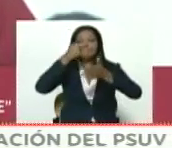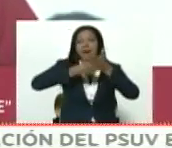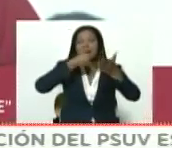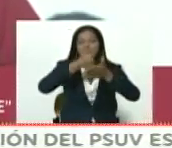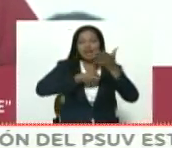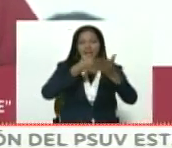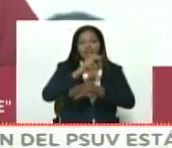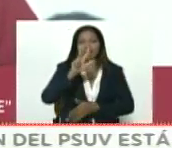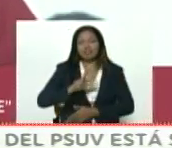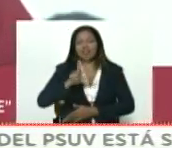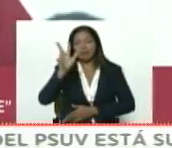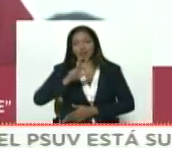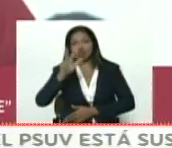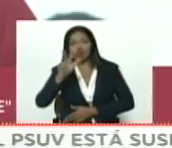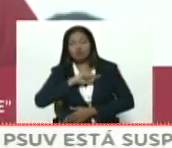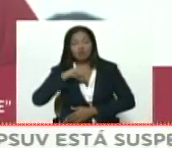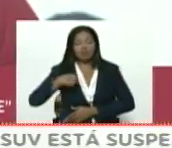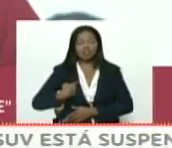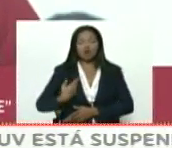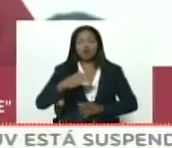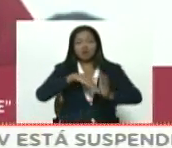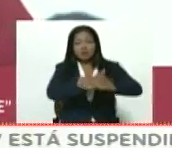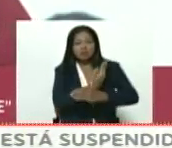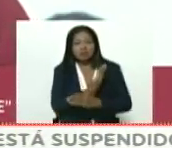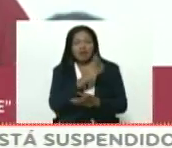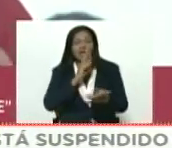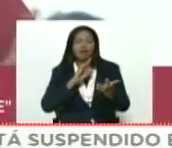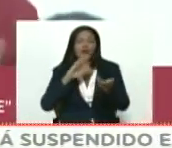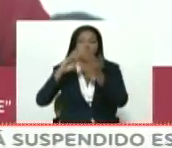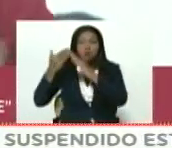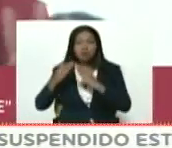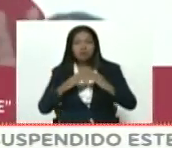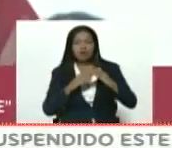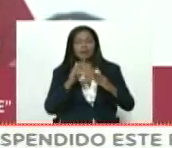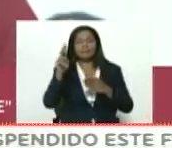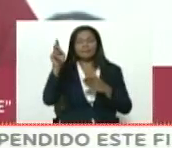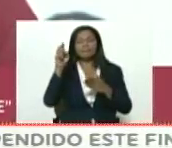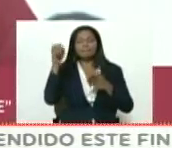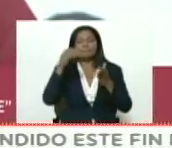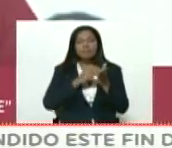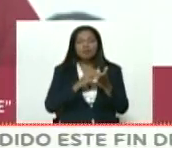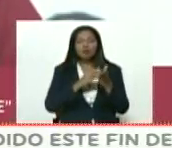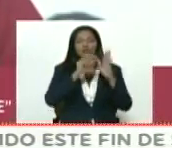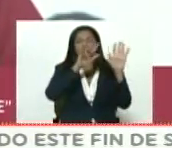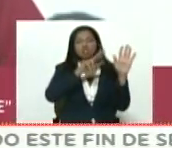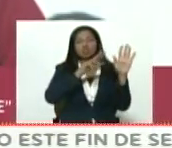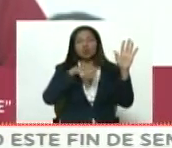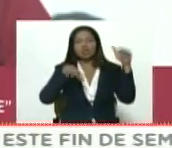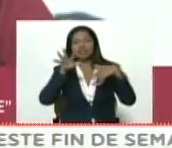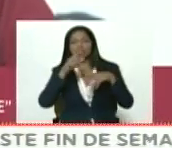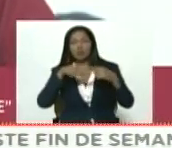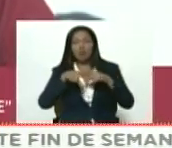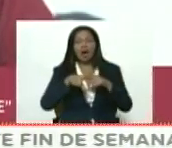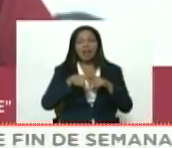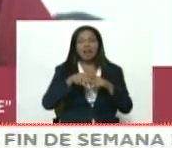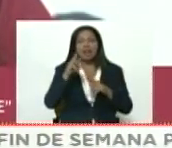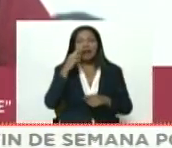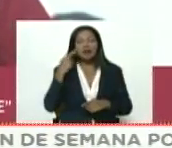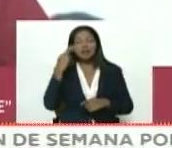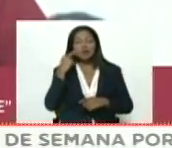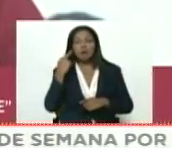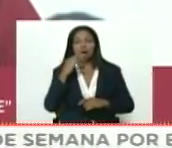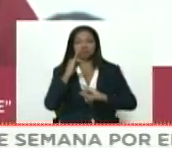juventud, desde las universidades, los liceos y en las comunidades. En 1815 se hacía inmortal Rivas. En